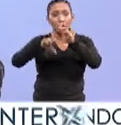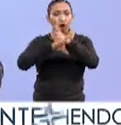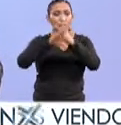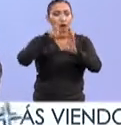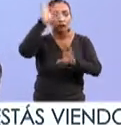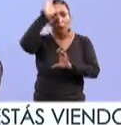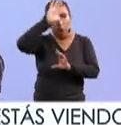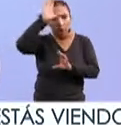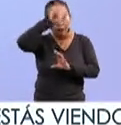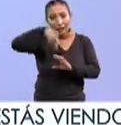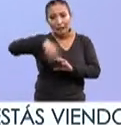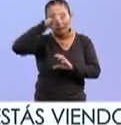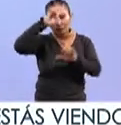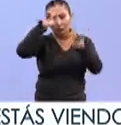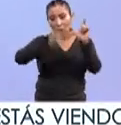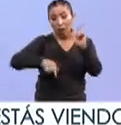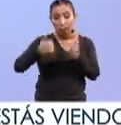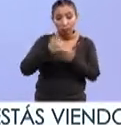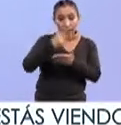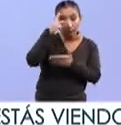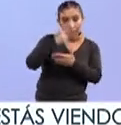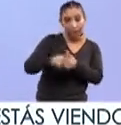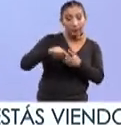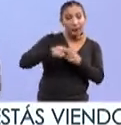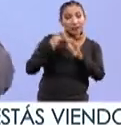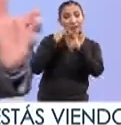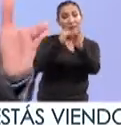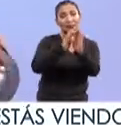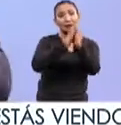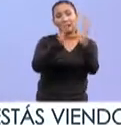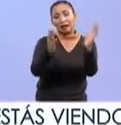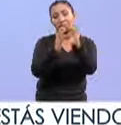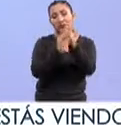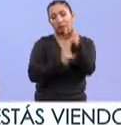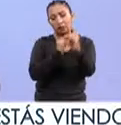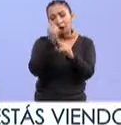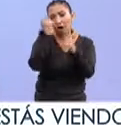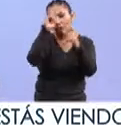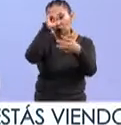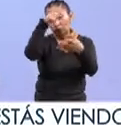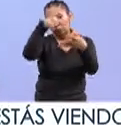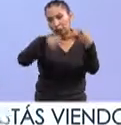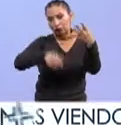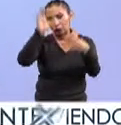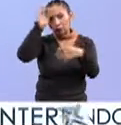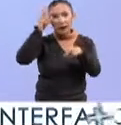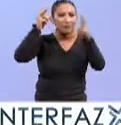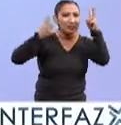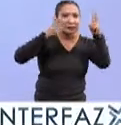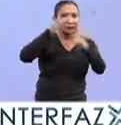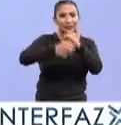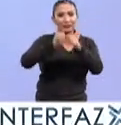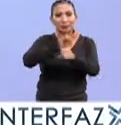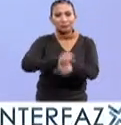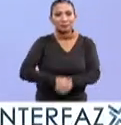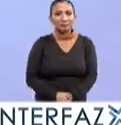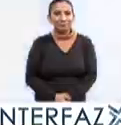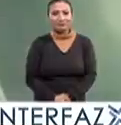eventos culturales en nuestro país, no solo en la Ciudad de México, inicia la Feria Internacional del Libro. Bueno, pues estas son algunas recomendaciones culturales para este fin de